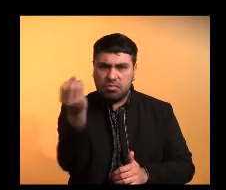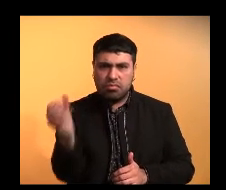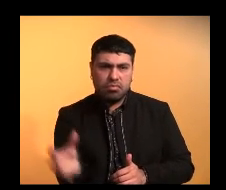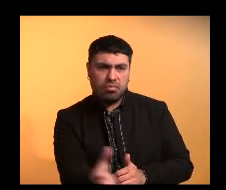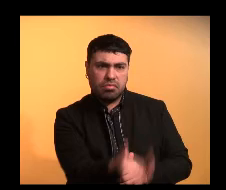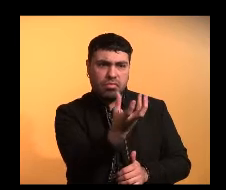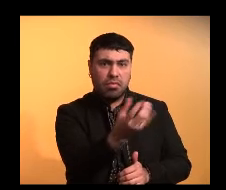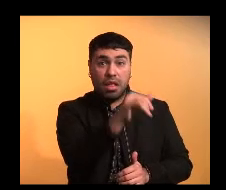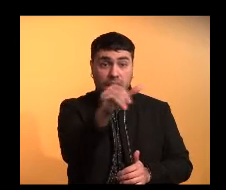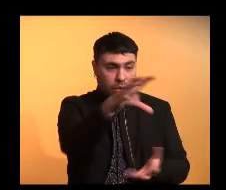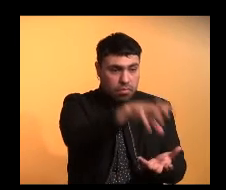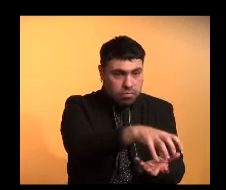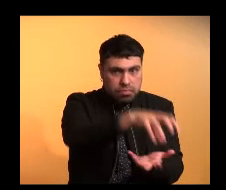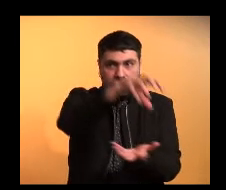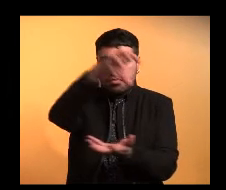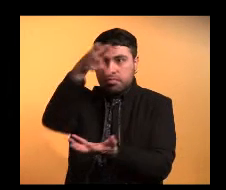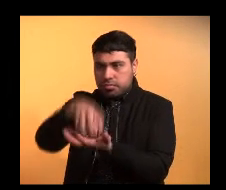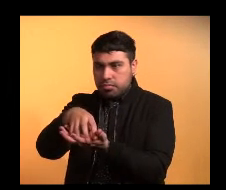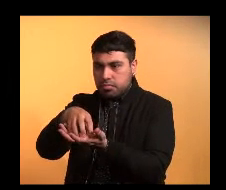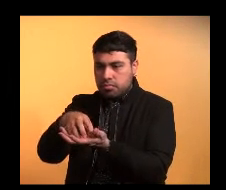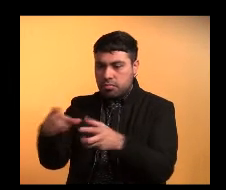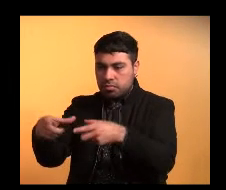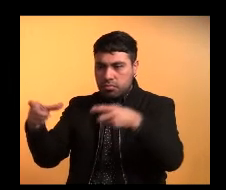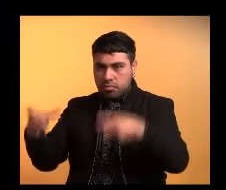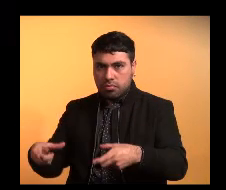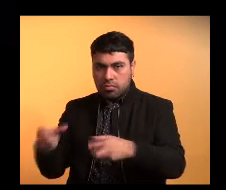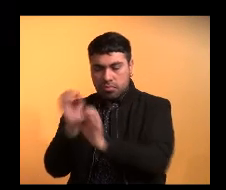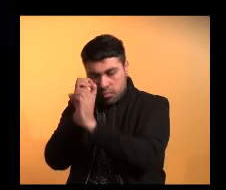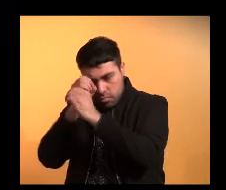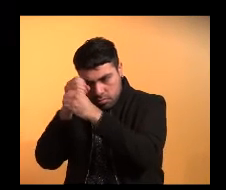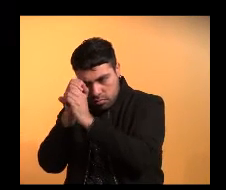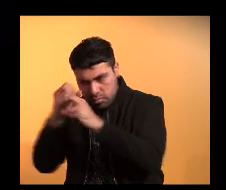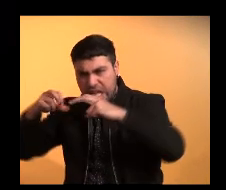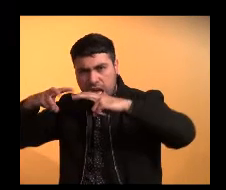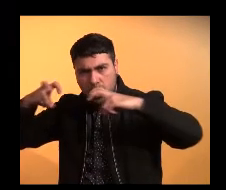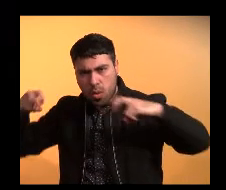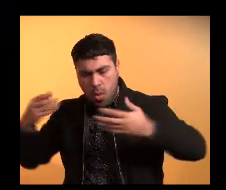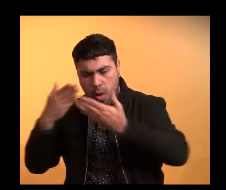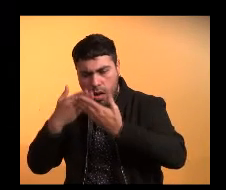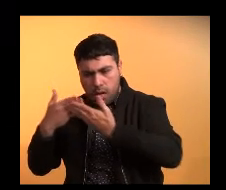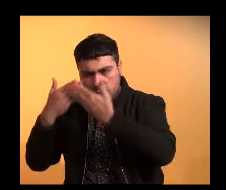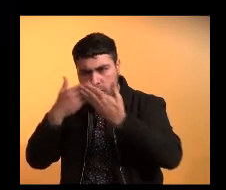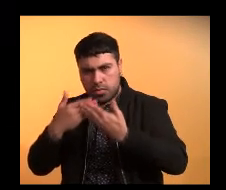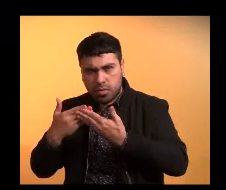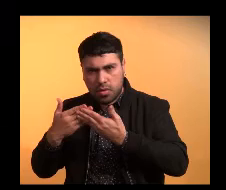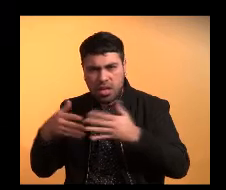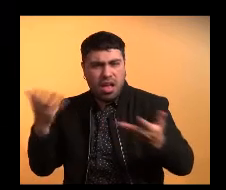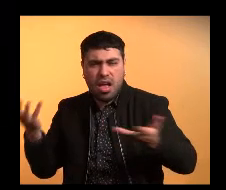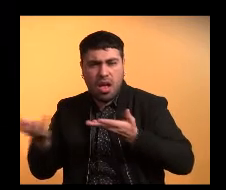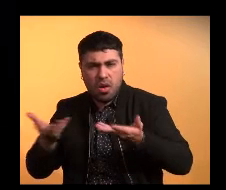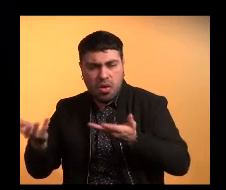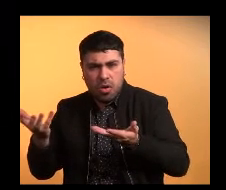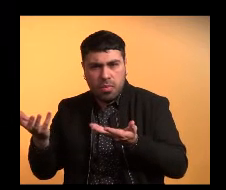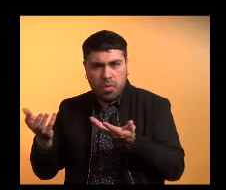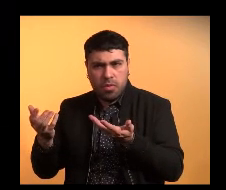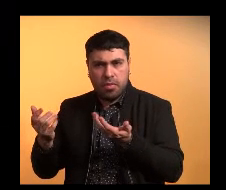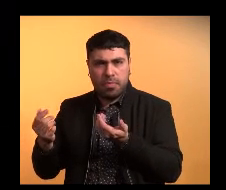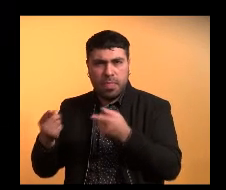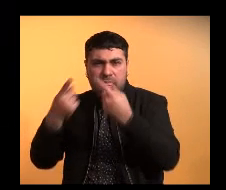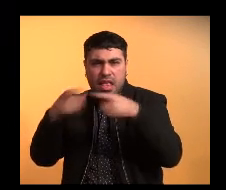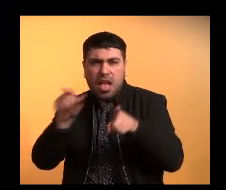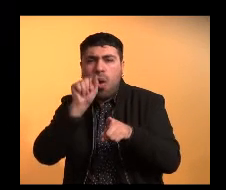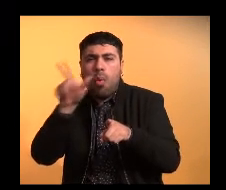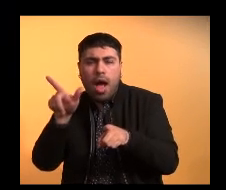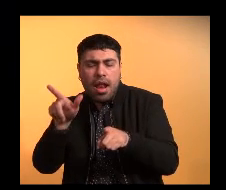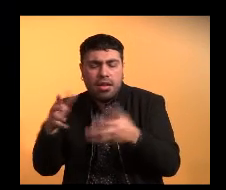al laboratorio, lo pesamos, lo medimos, vemos qué especies son, si es que están o no reproductivas, y así estamos